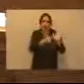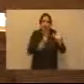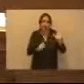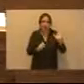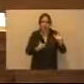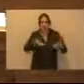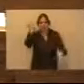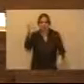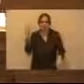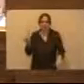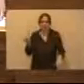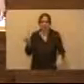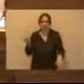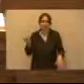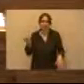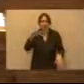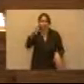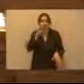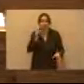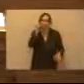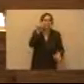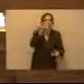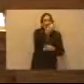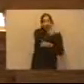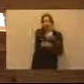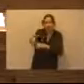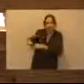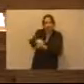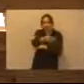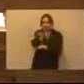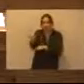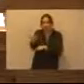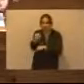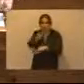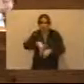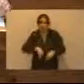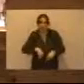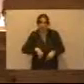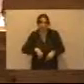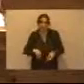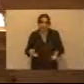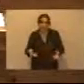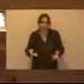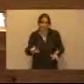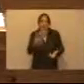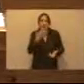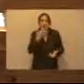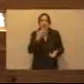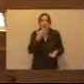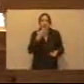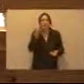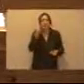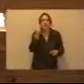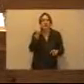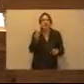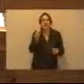Bien, non sei se pensan que engañan a alguén, que por poñer a cero el contador o